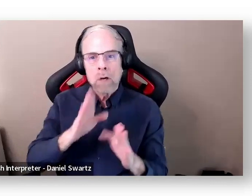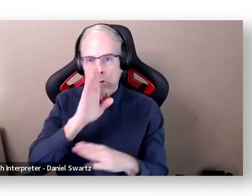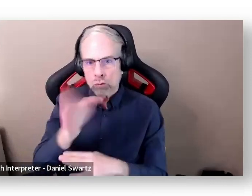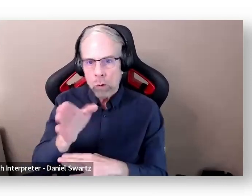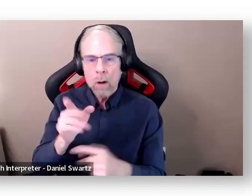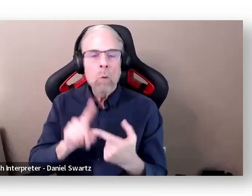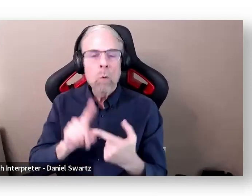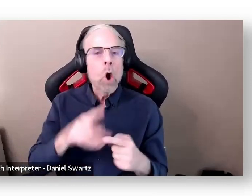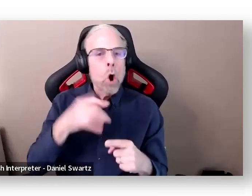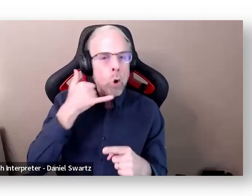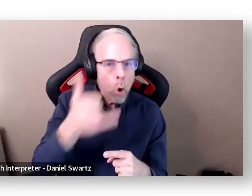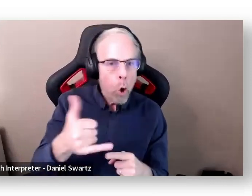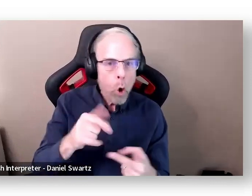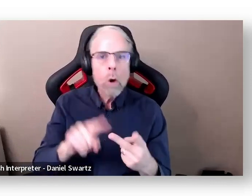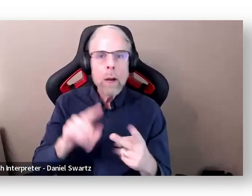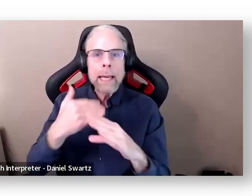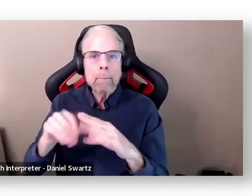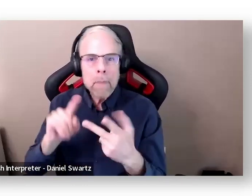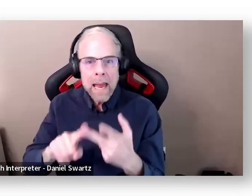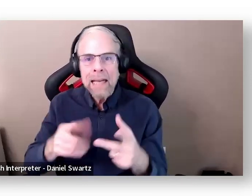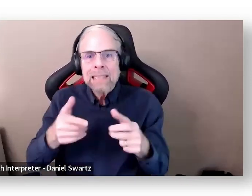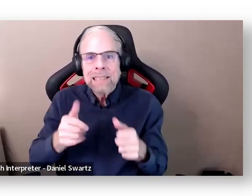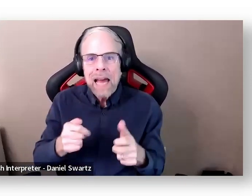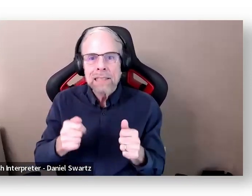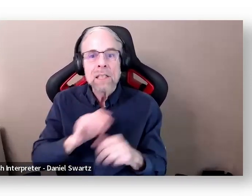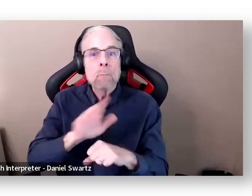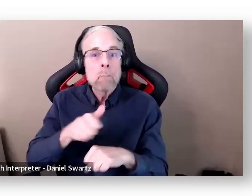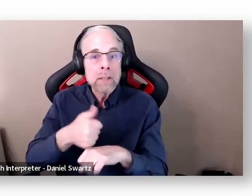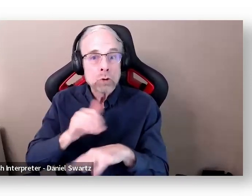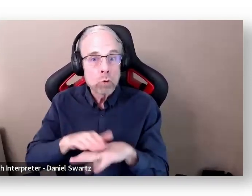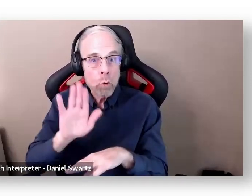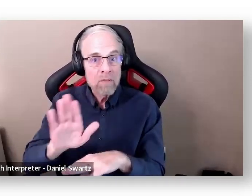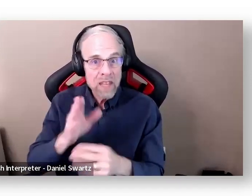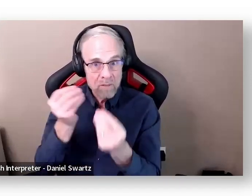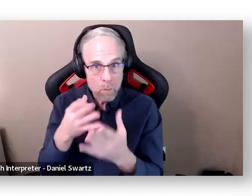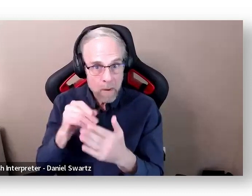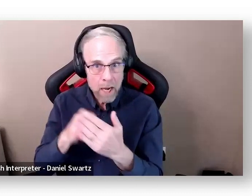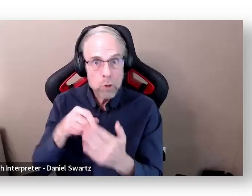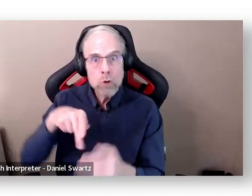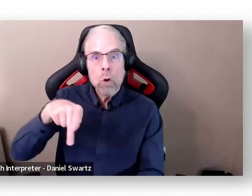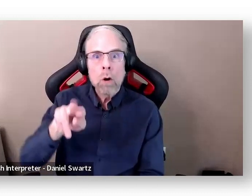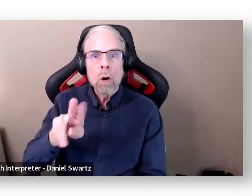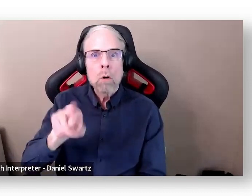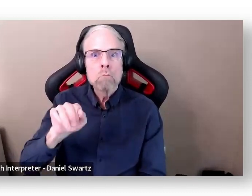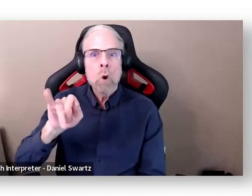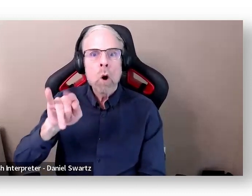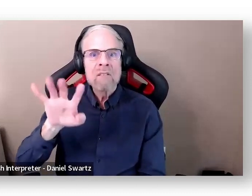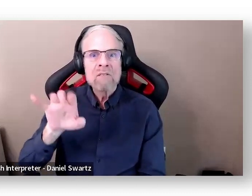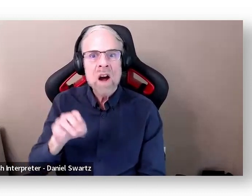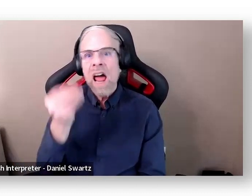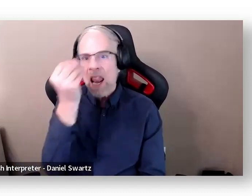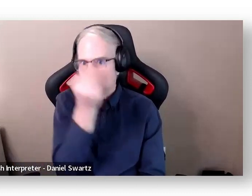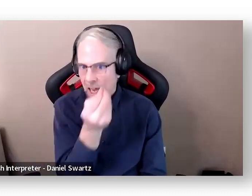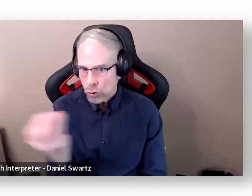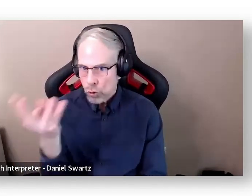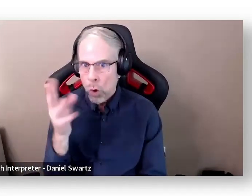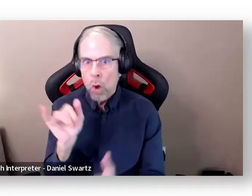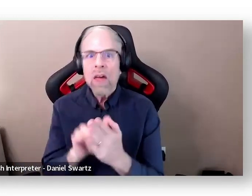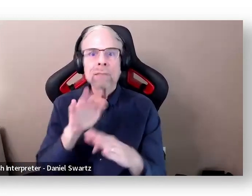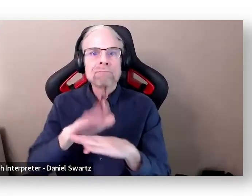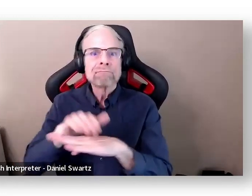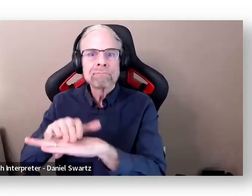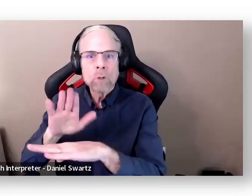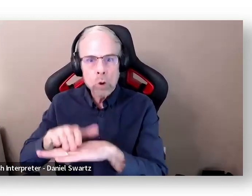apagón. Comenzamos a llamar y enviar mensajes de textos basados en la información que tengan en